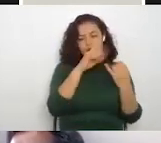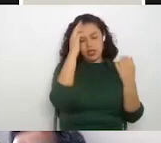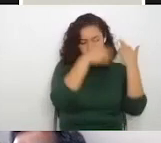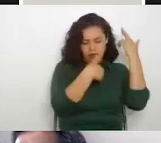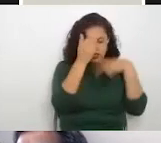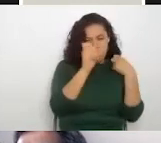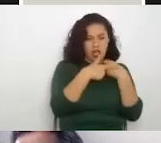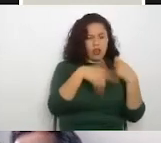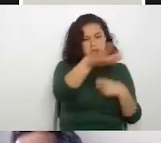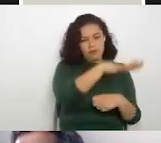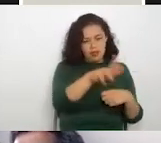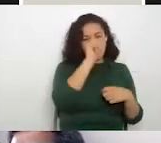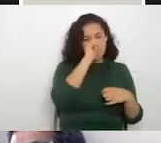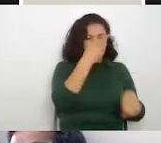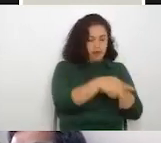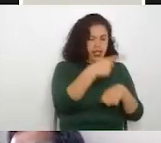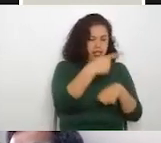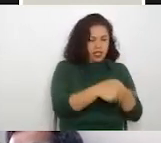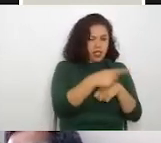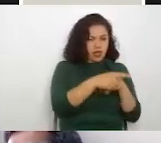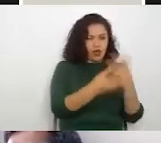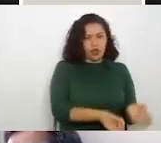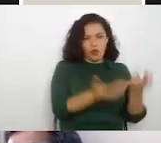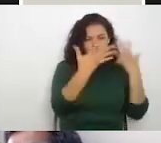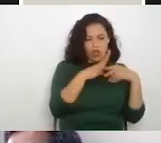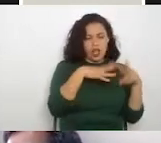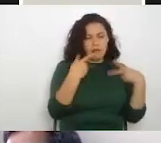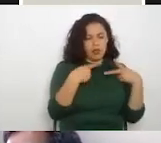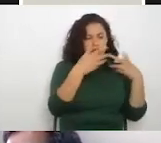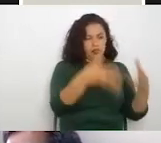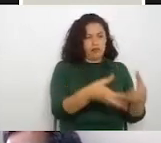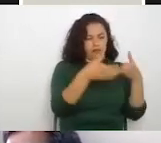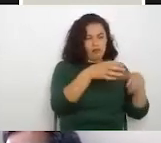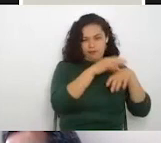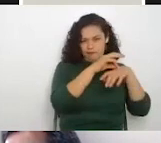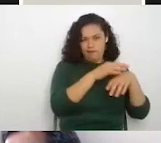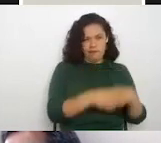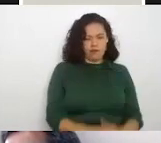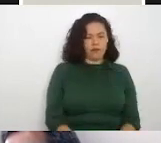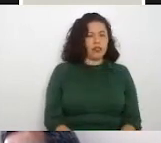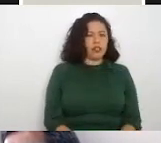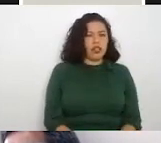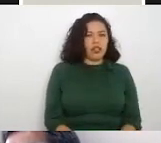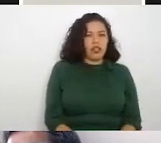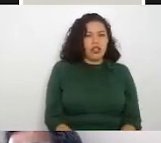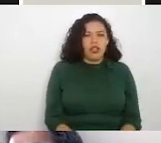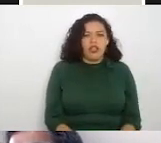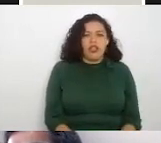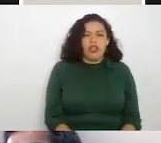cuestión de espacio y del peligro que implicaría tenerlos en físico, ¿no? Porque puede ocurrir, aquí nos comenta que hay